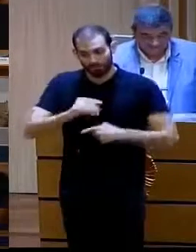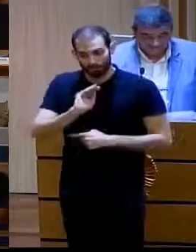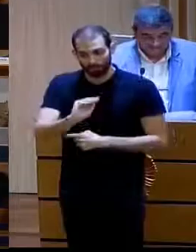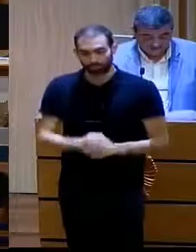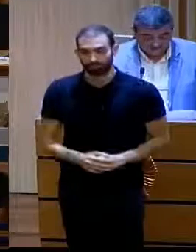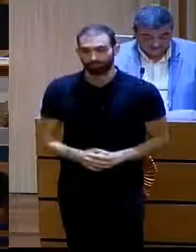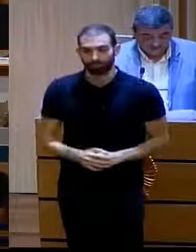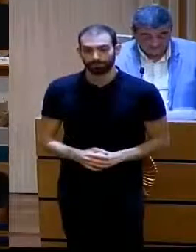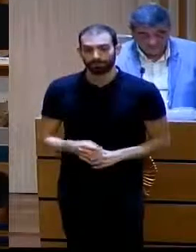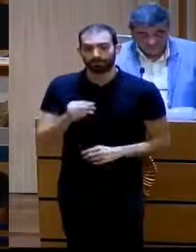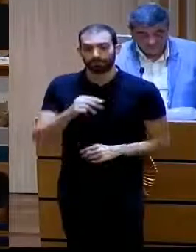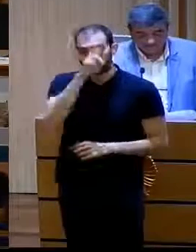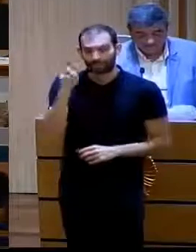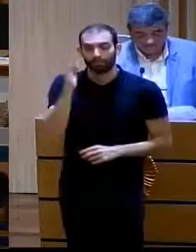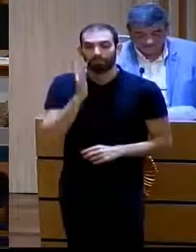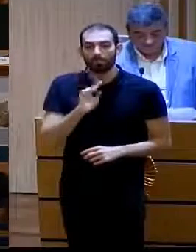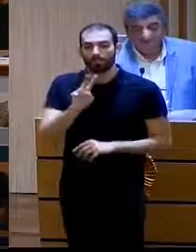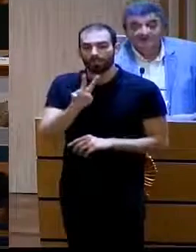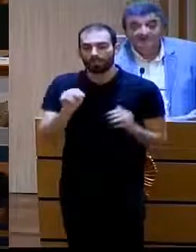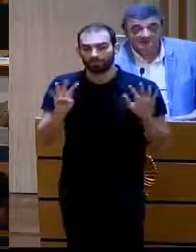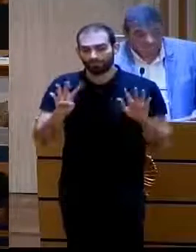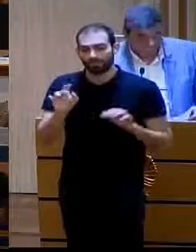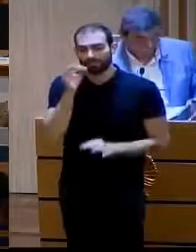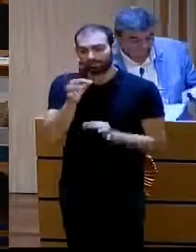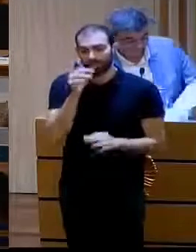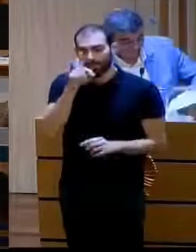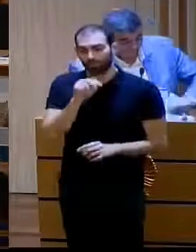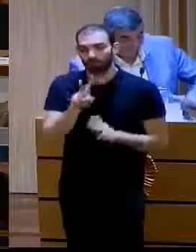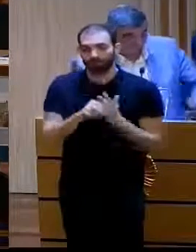de septiembre del 2016.